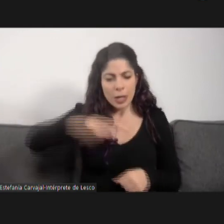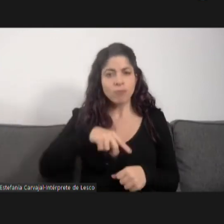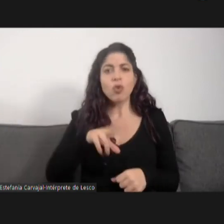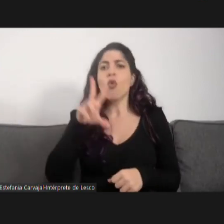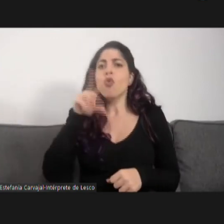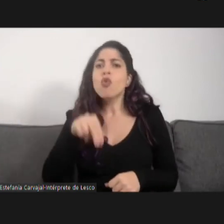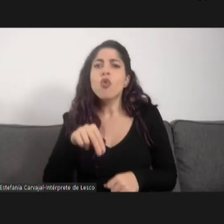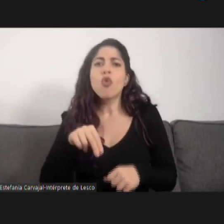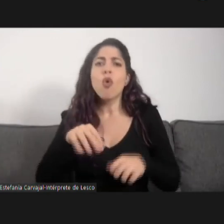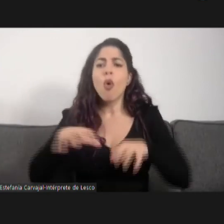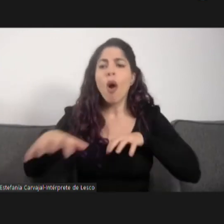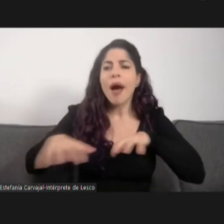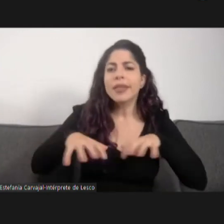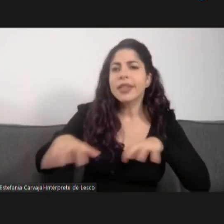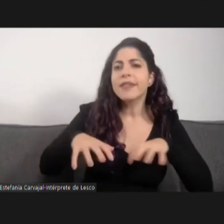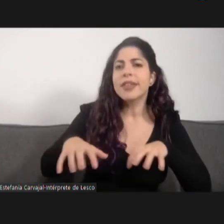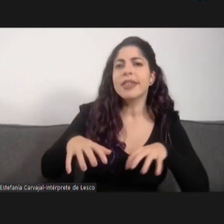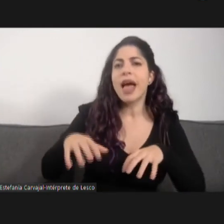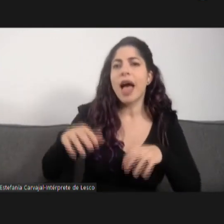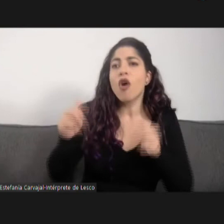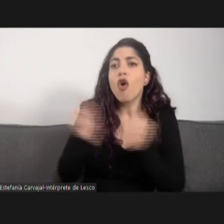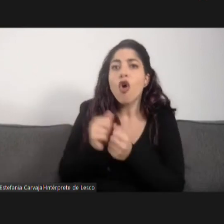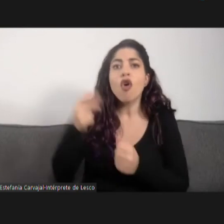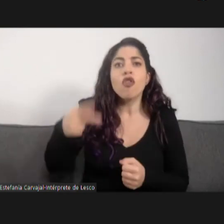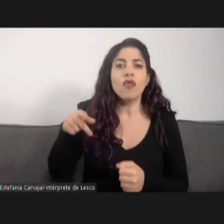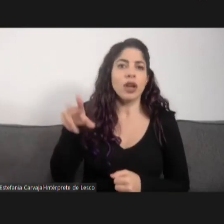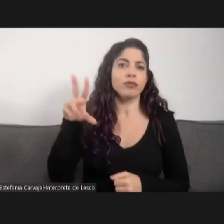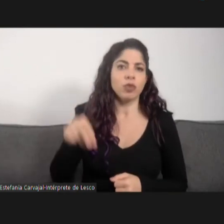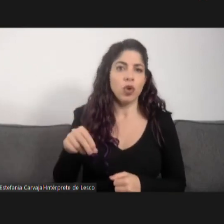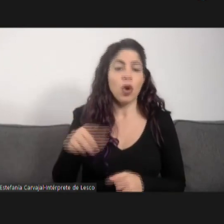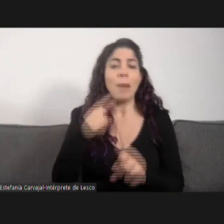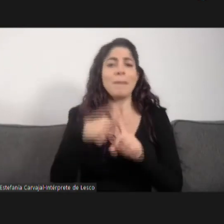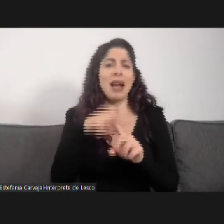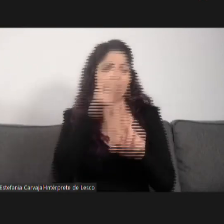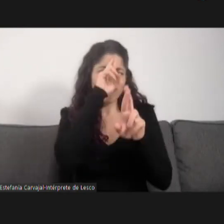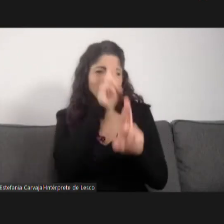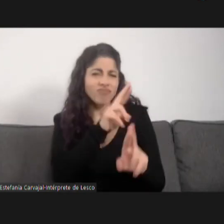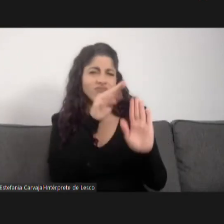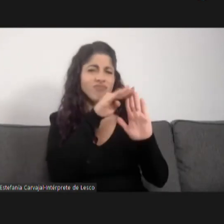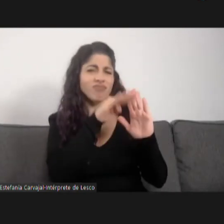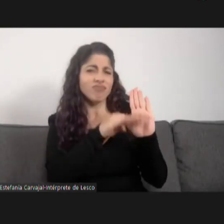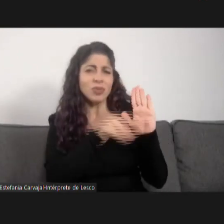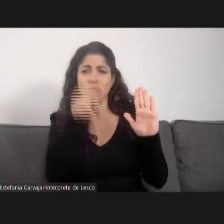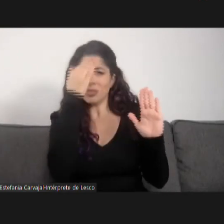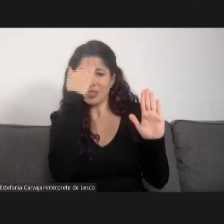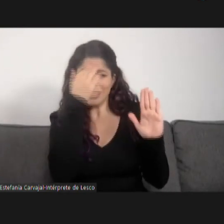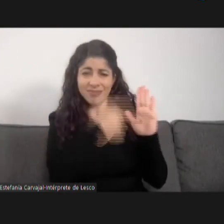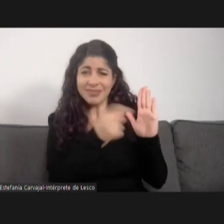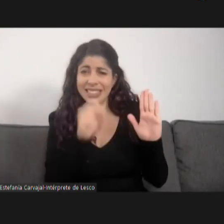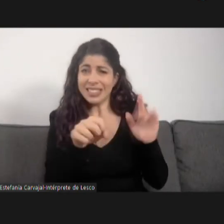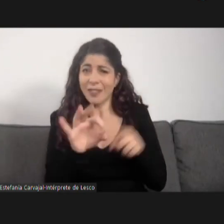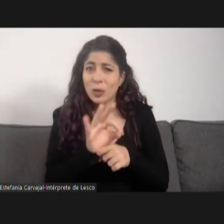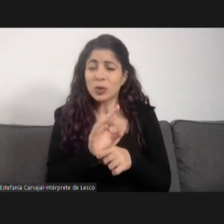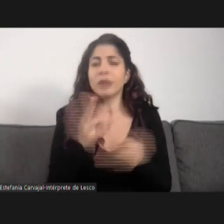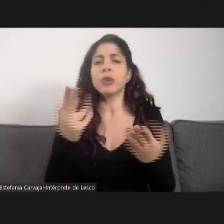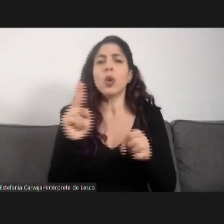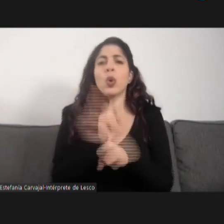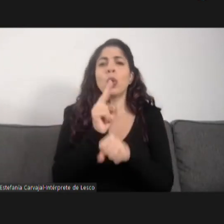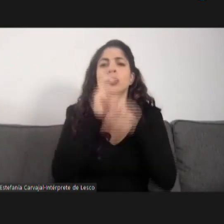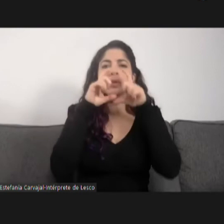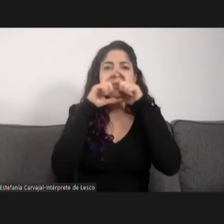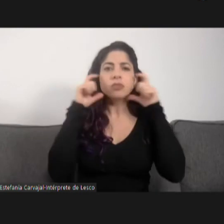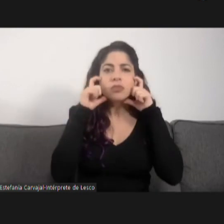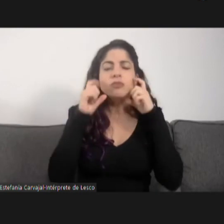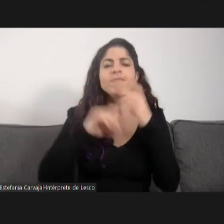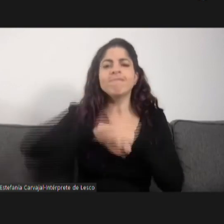practicar actividades riesgosas y mantener las medidas que ya sabemos que funcionan. El uso de la mascarilla, el lavado